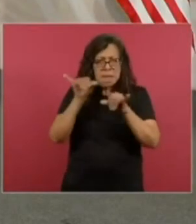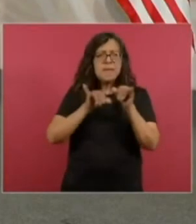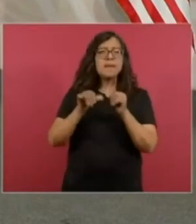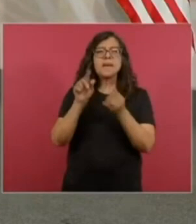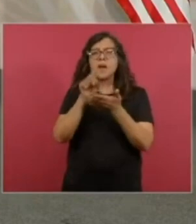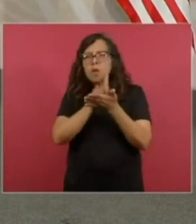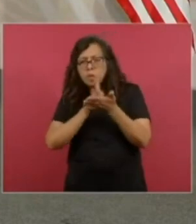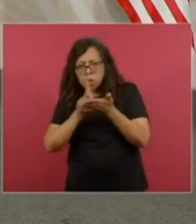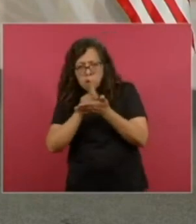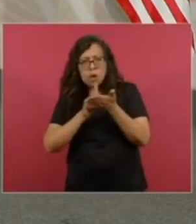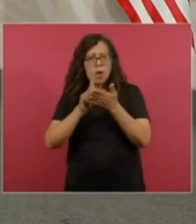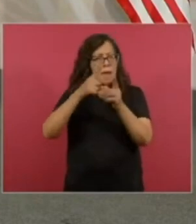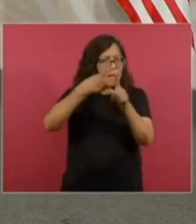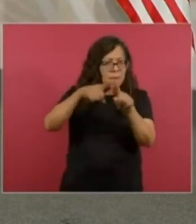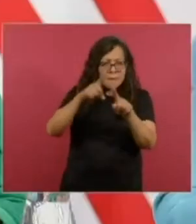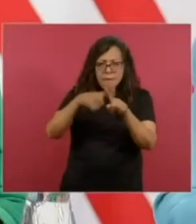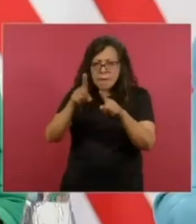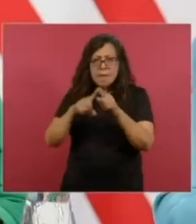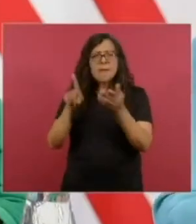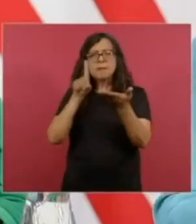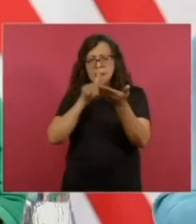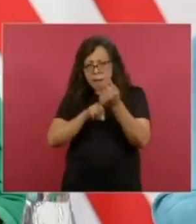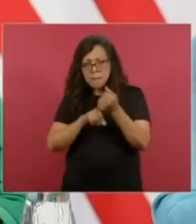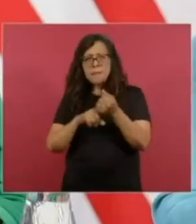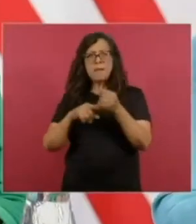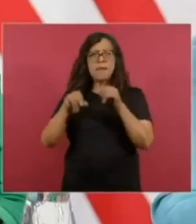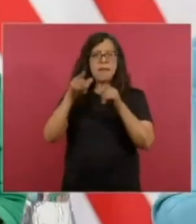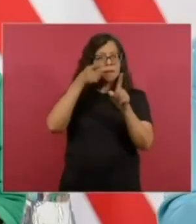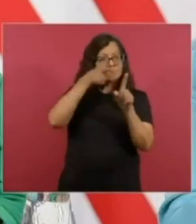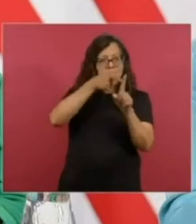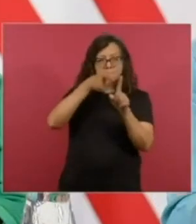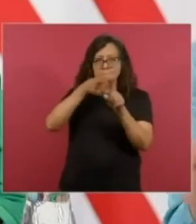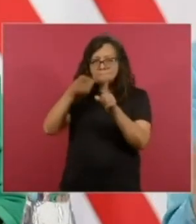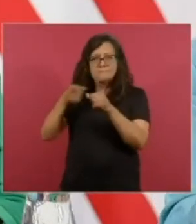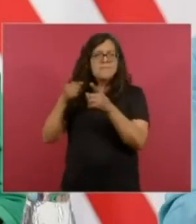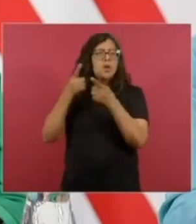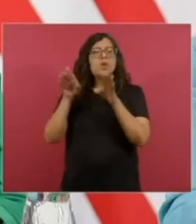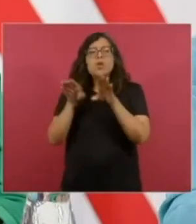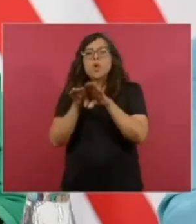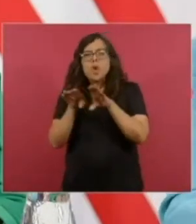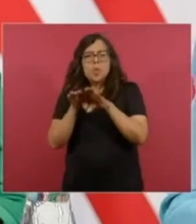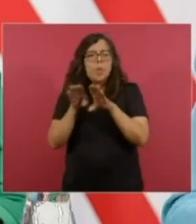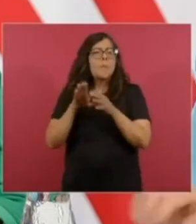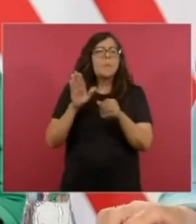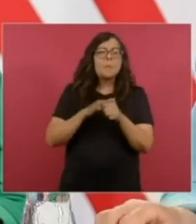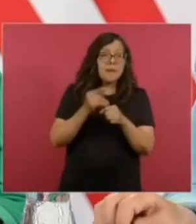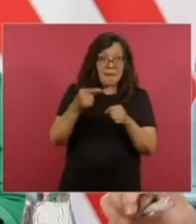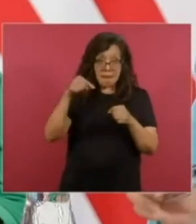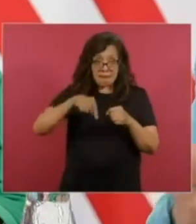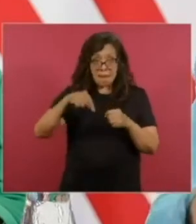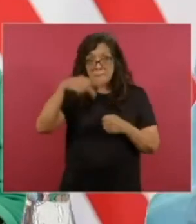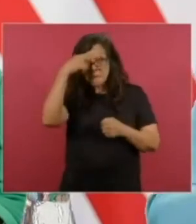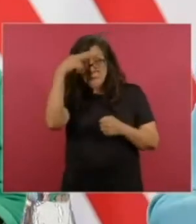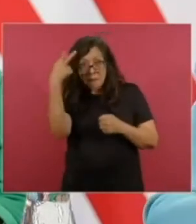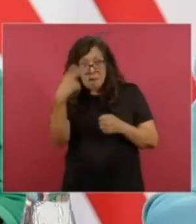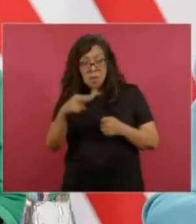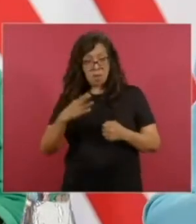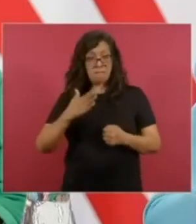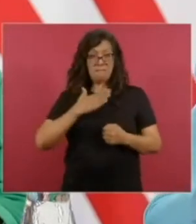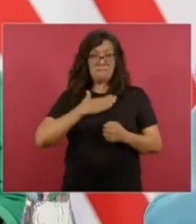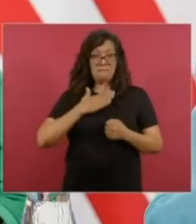los precursores químicos, ya que México no es un productor de fentanilo,